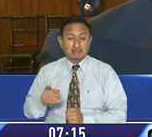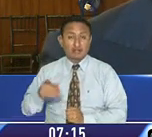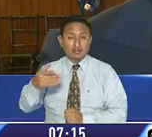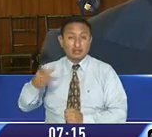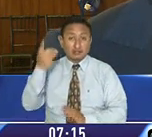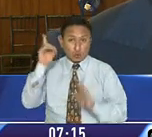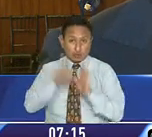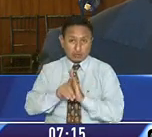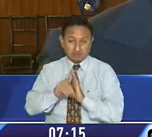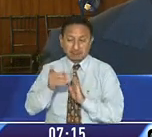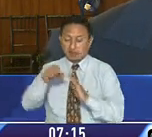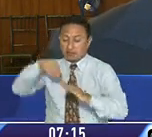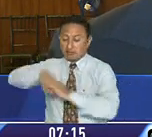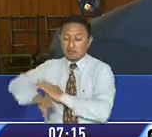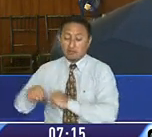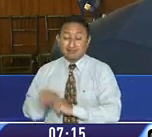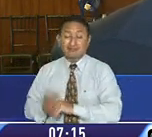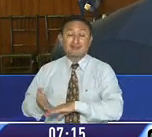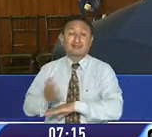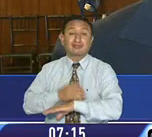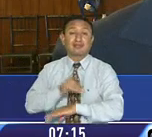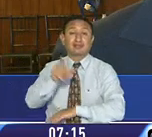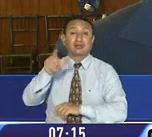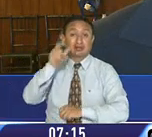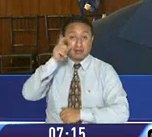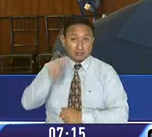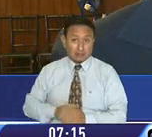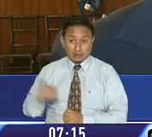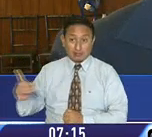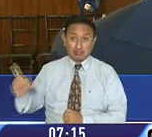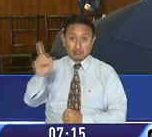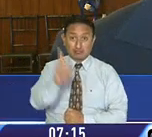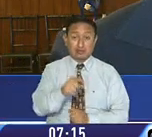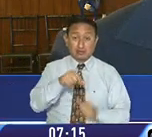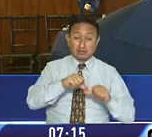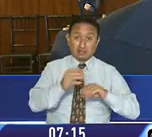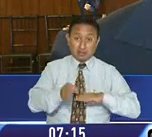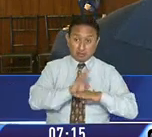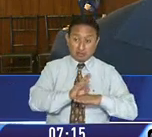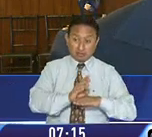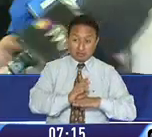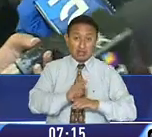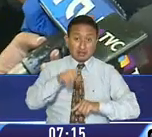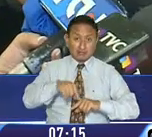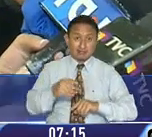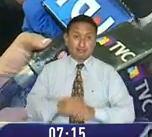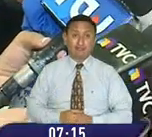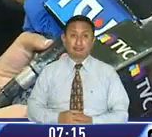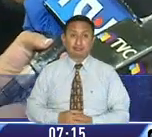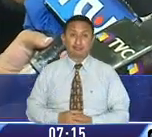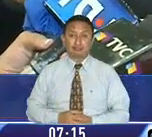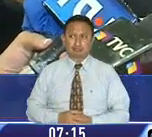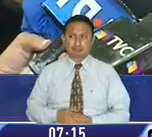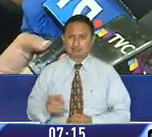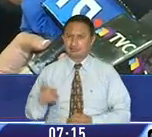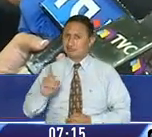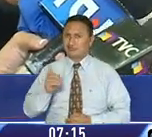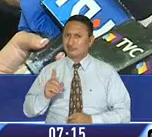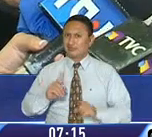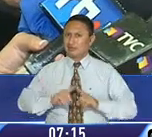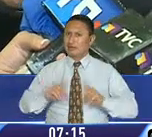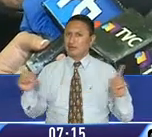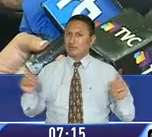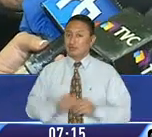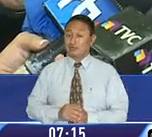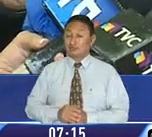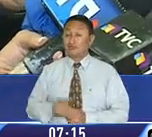hoy, antes de la comparecencia de la señora fiscal a la Asamblea Nacional. Nada que ver lo uno con lo otro. La una